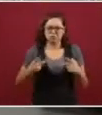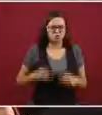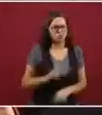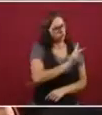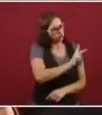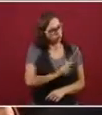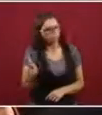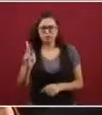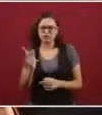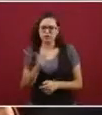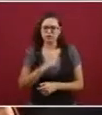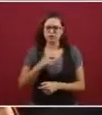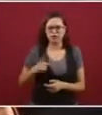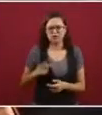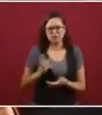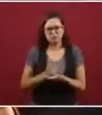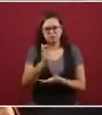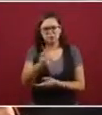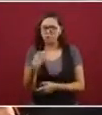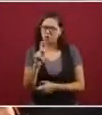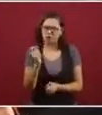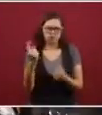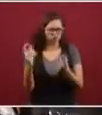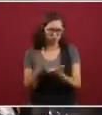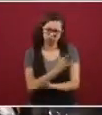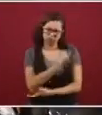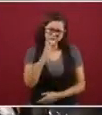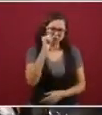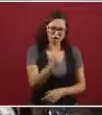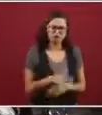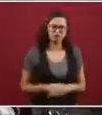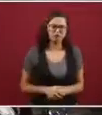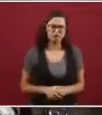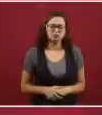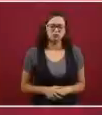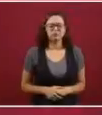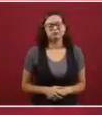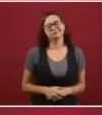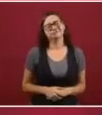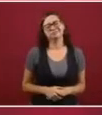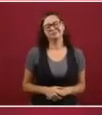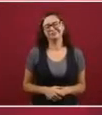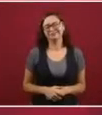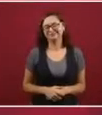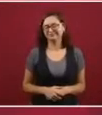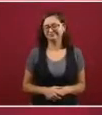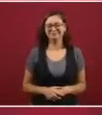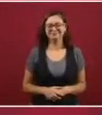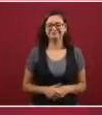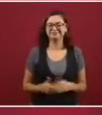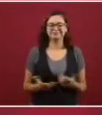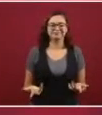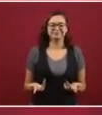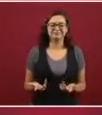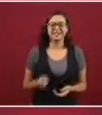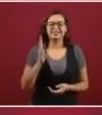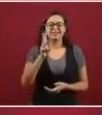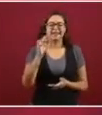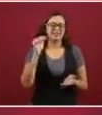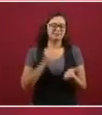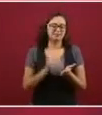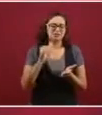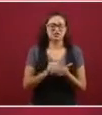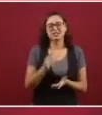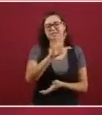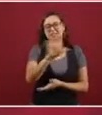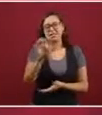está excluyendo a los jóvenes. Por lo general se está aplicando. Son alrededor de